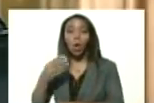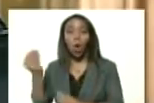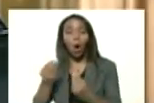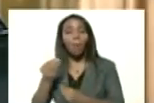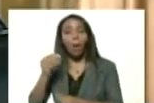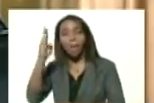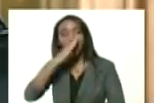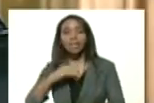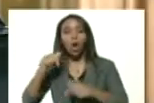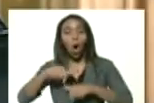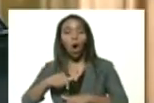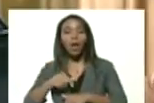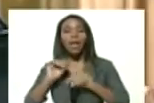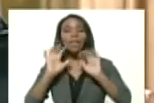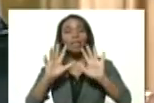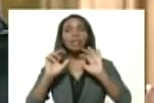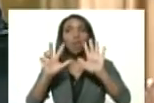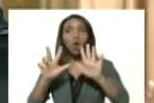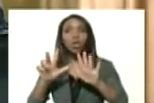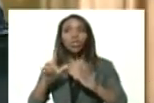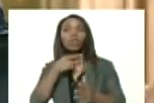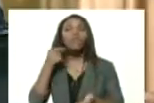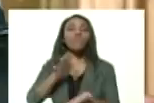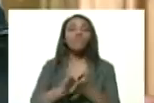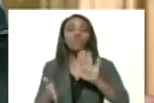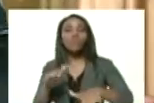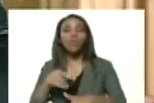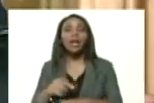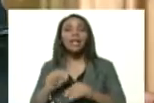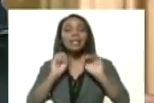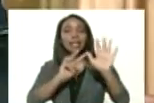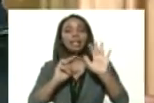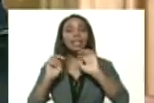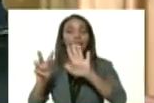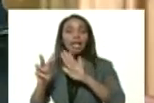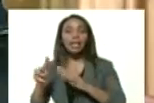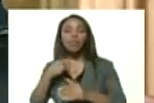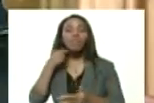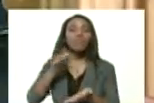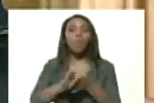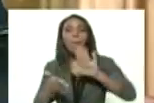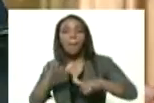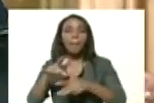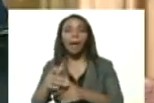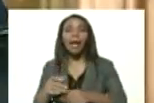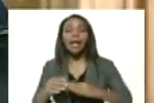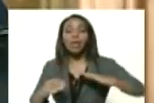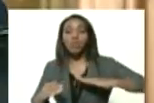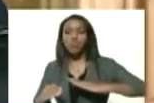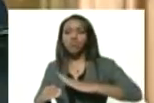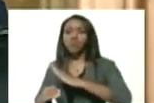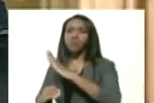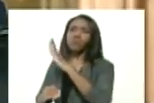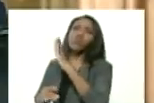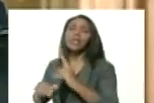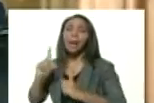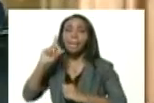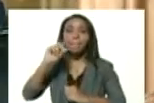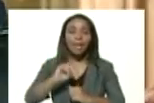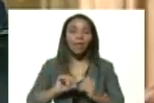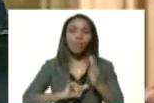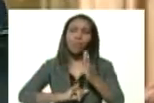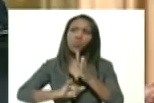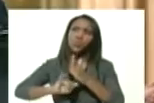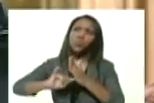hubo 18 fallecidos 77 fallecidos llevan y el crecimiento de la curva de brasil es exponencial también es como un cohete